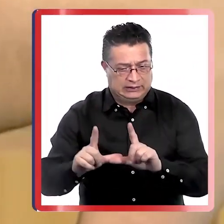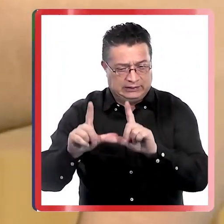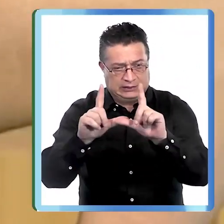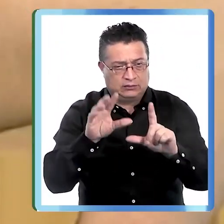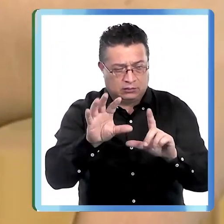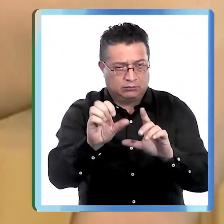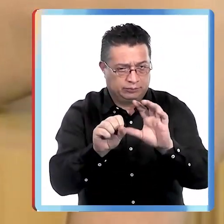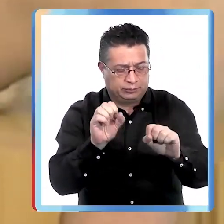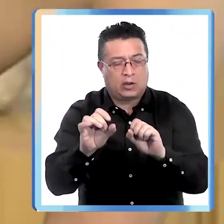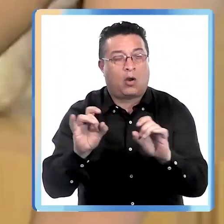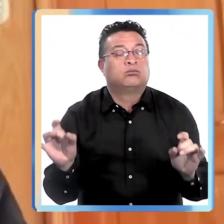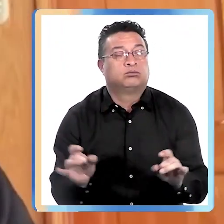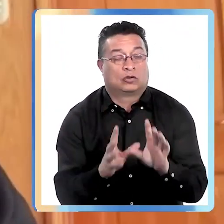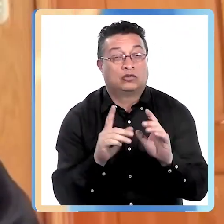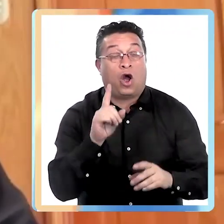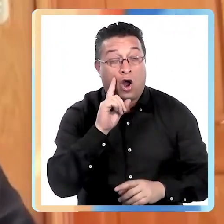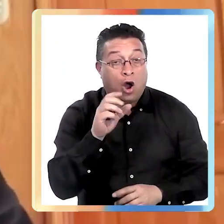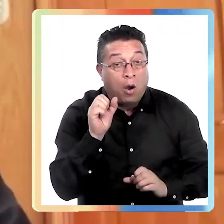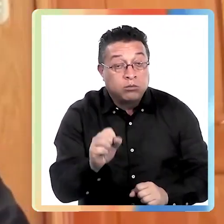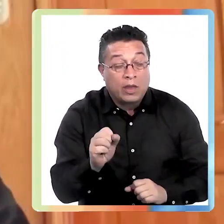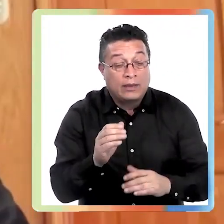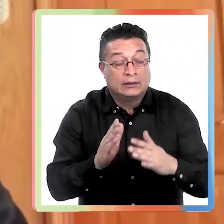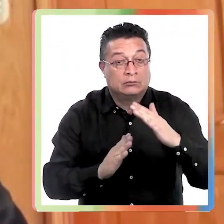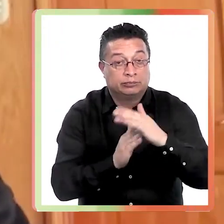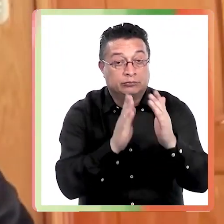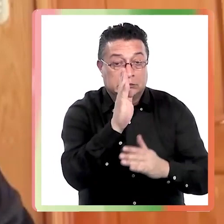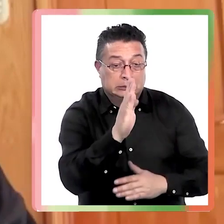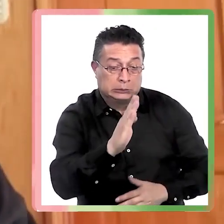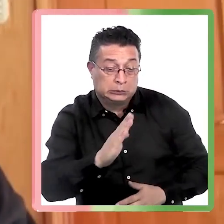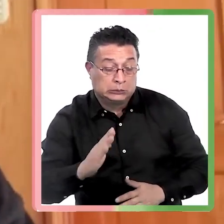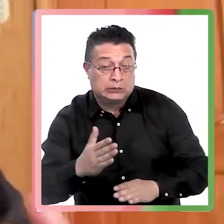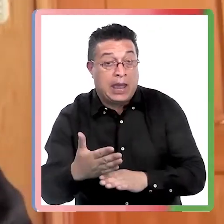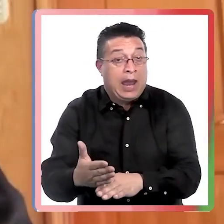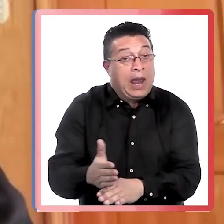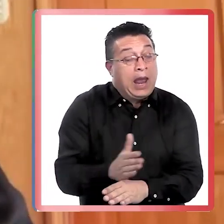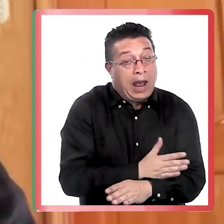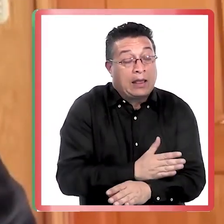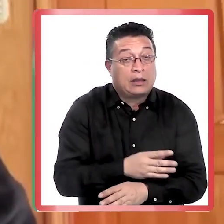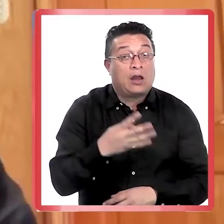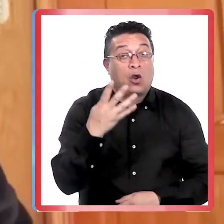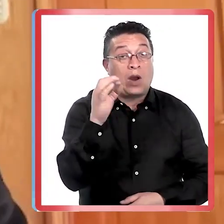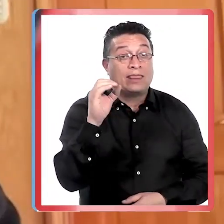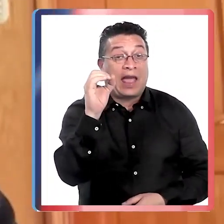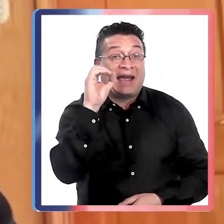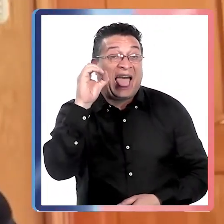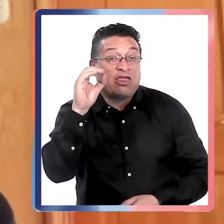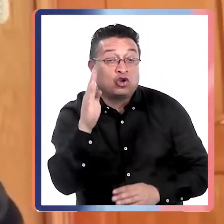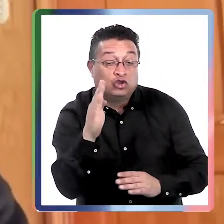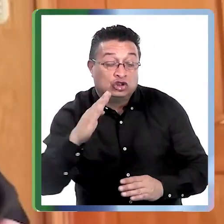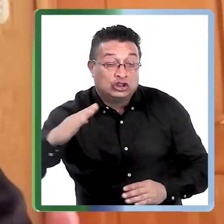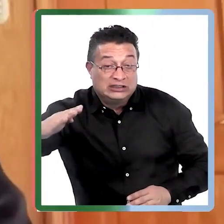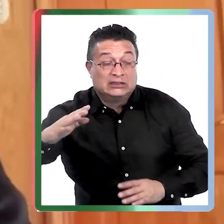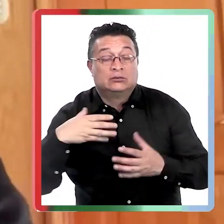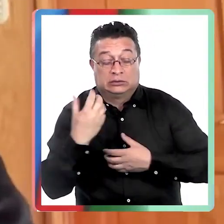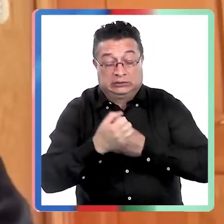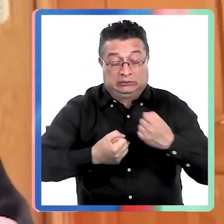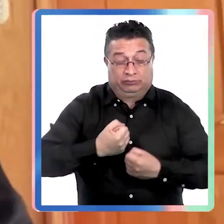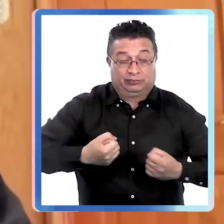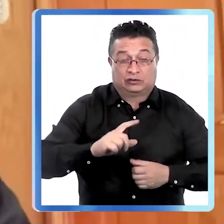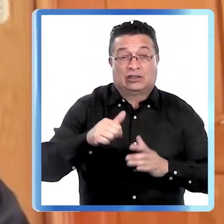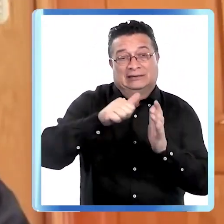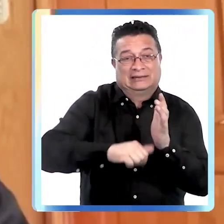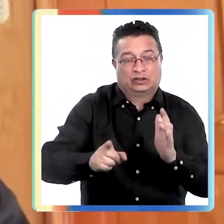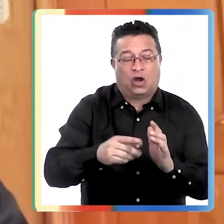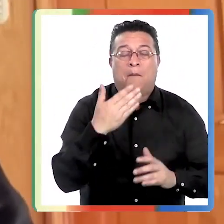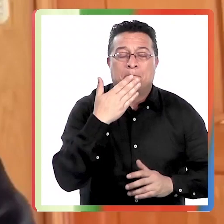radiografía de más que de menos en estos niños, porque si tenemos la opción de detener la curva antes de que llegue a los 40 grados y podemos tratarlo con corsé y no